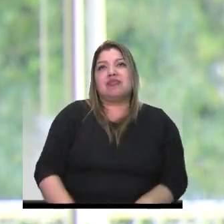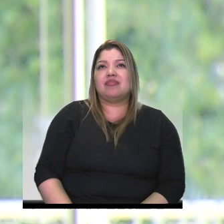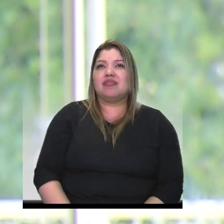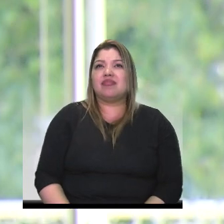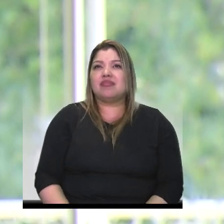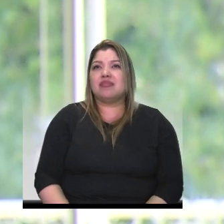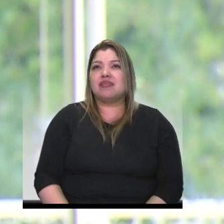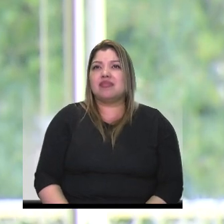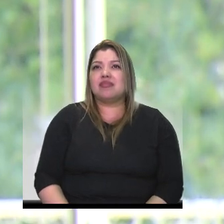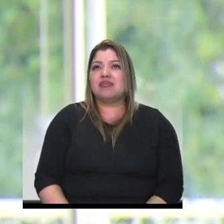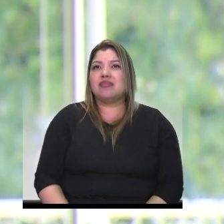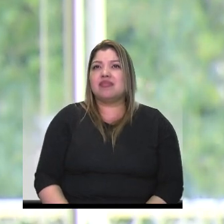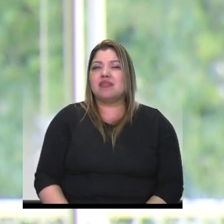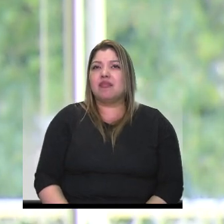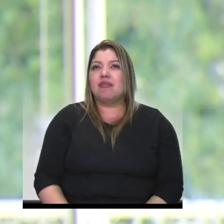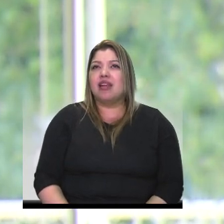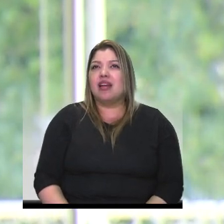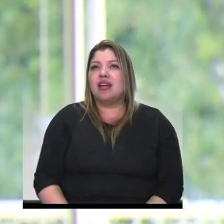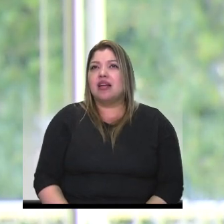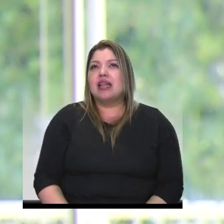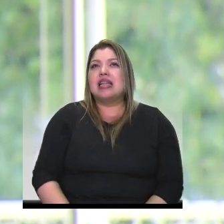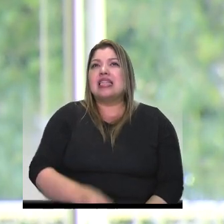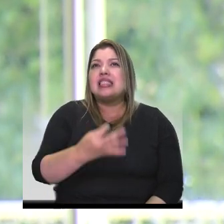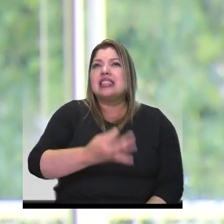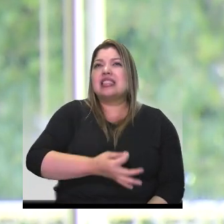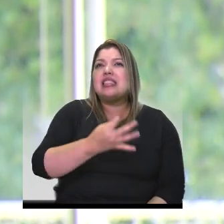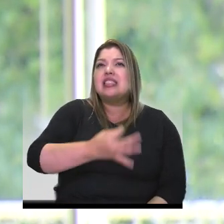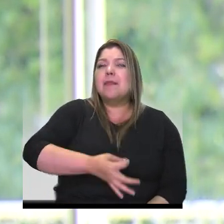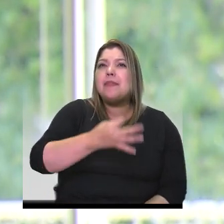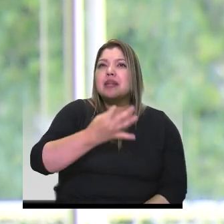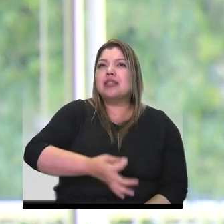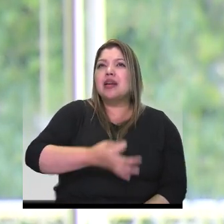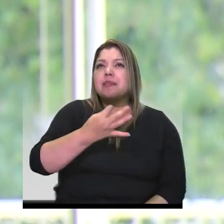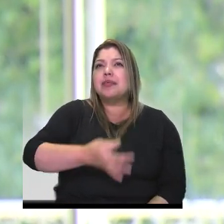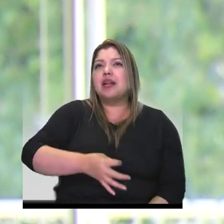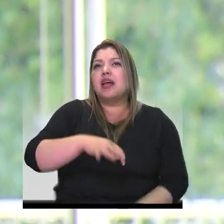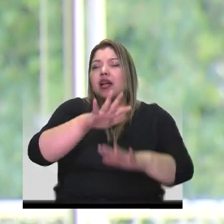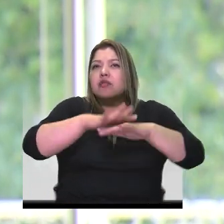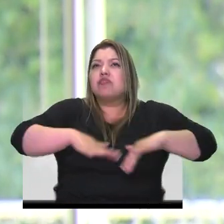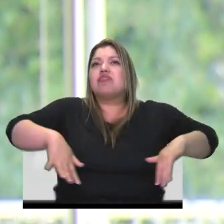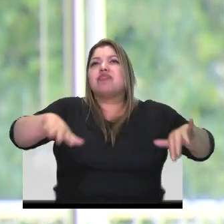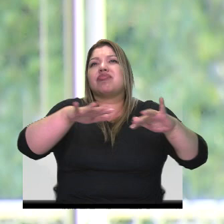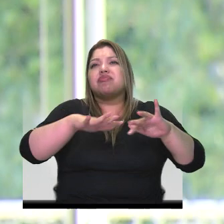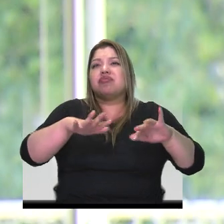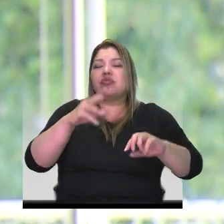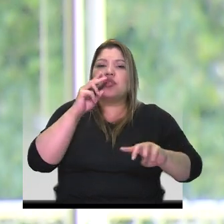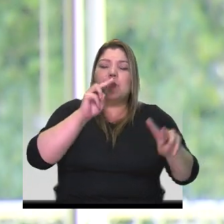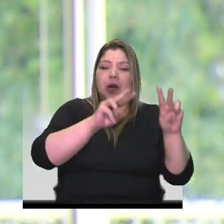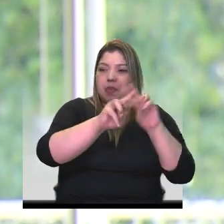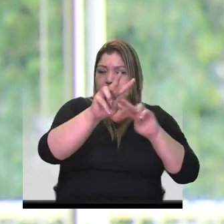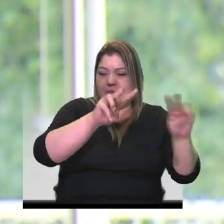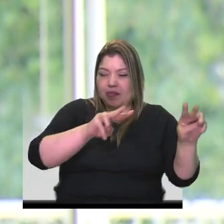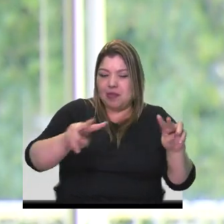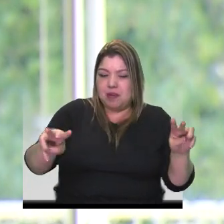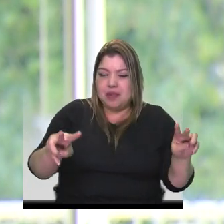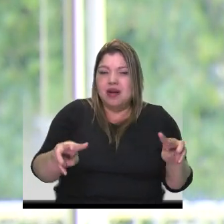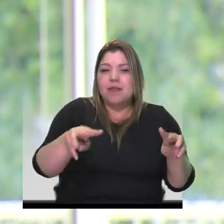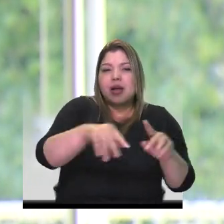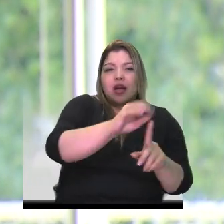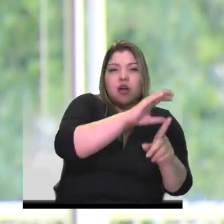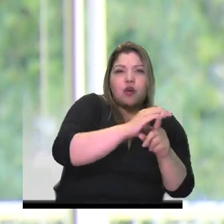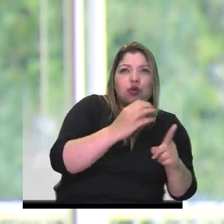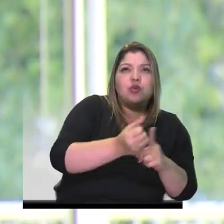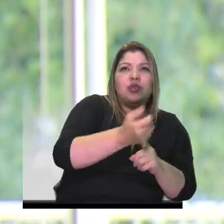Desde unos ecosistemas que siempre están florecidos, donde existen todas las estaciones, donde tenemos todas esas culturas